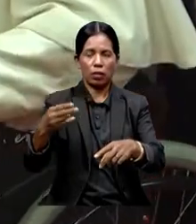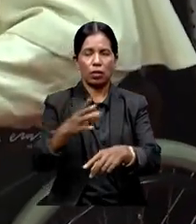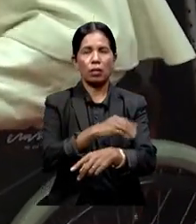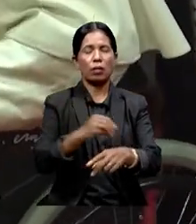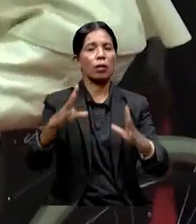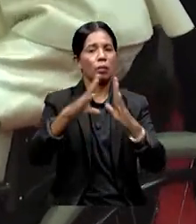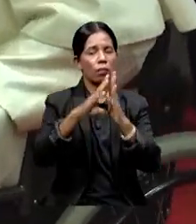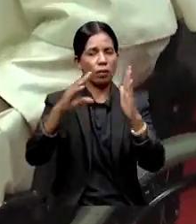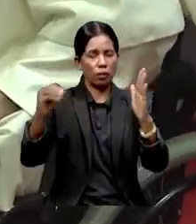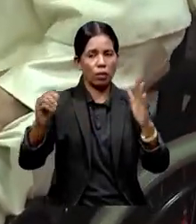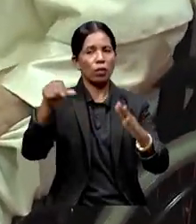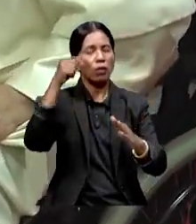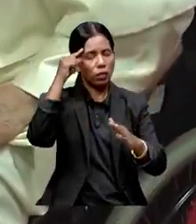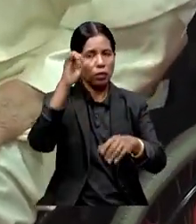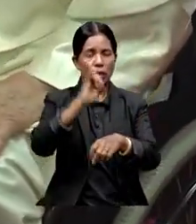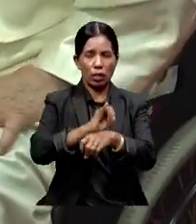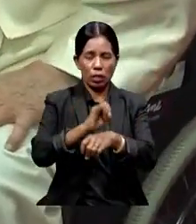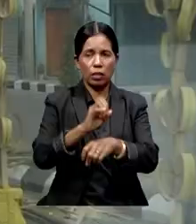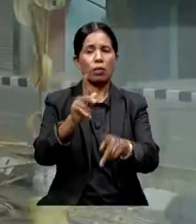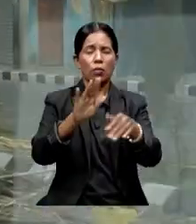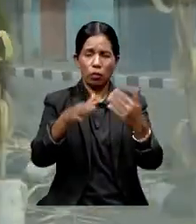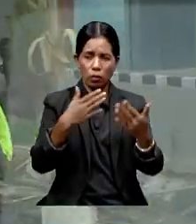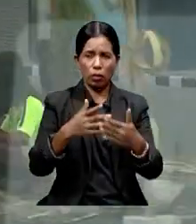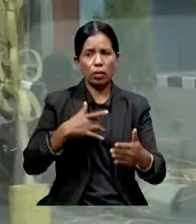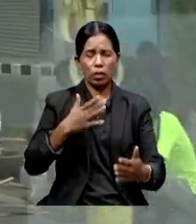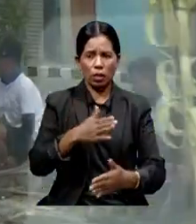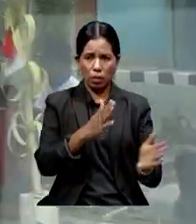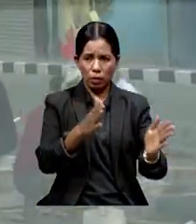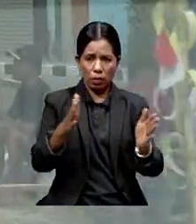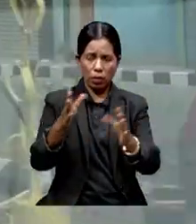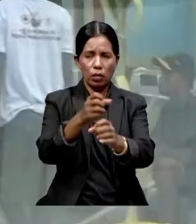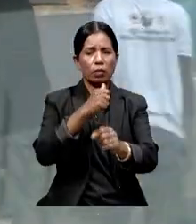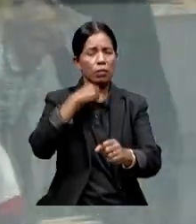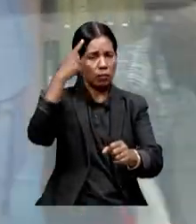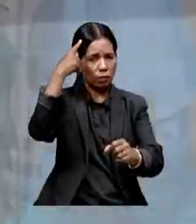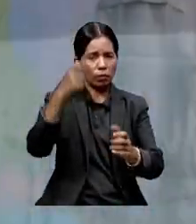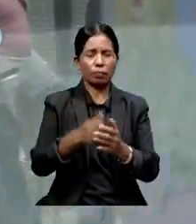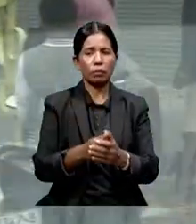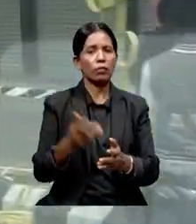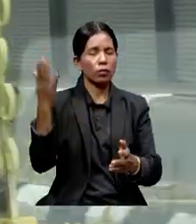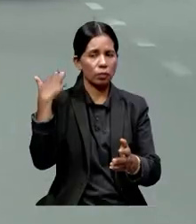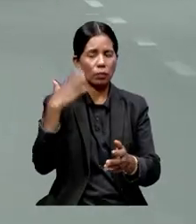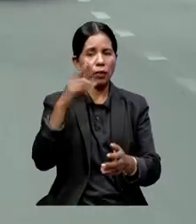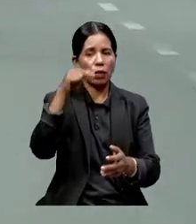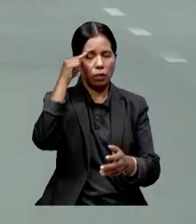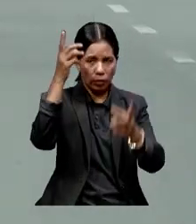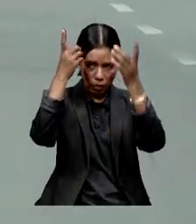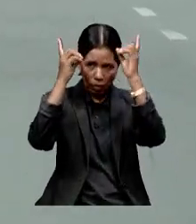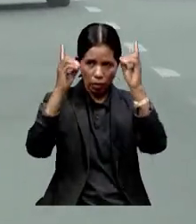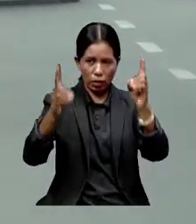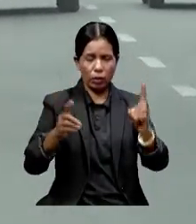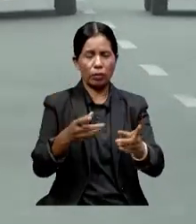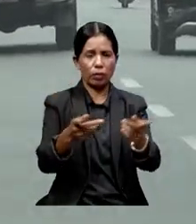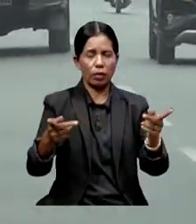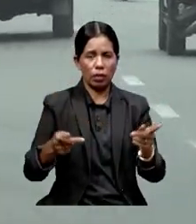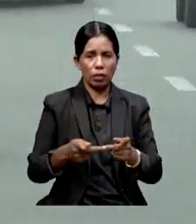Guinea nune governo Iglesia no mosarani sira entusiasmo halo preparasaun horisimo papal no antes nemos governo decidiona pontu